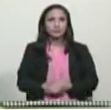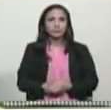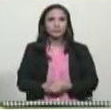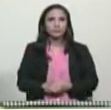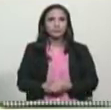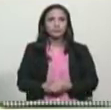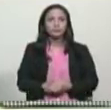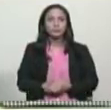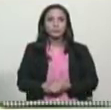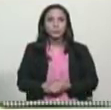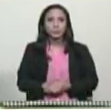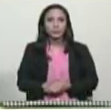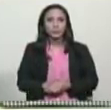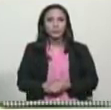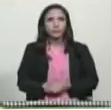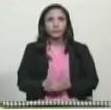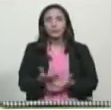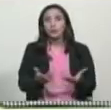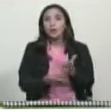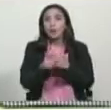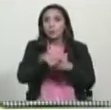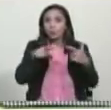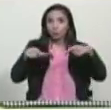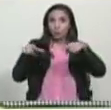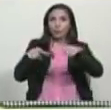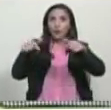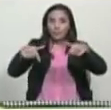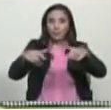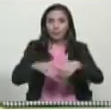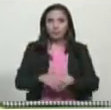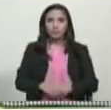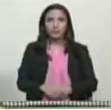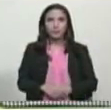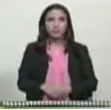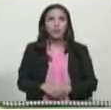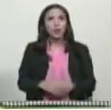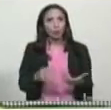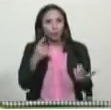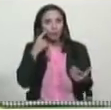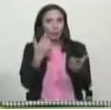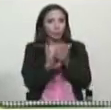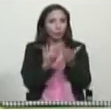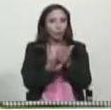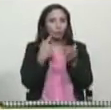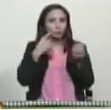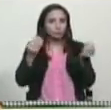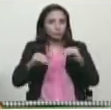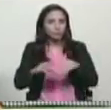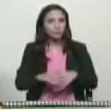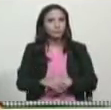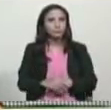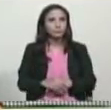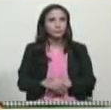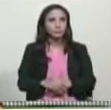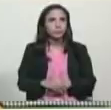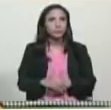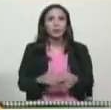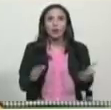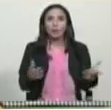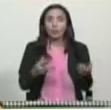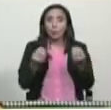hizo una inversión en este espacio donde estábamos visualizando la ponencia del compañero Calles, de